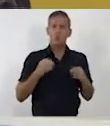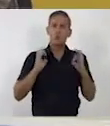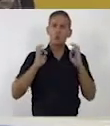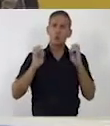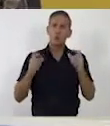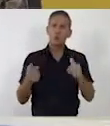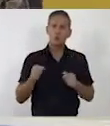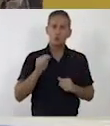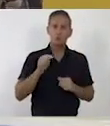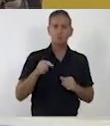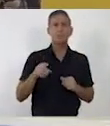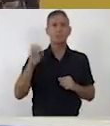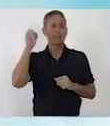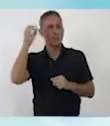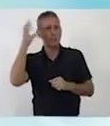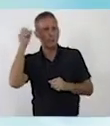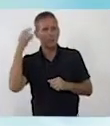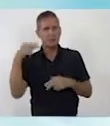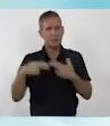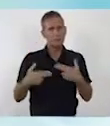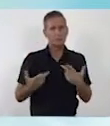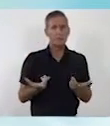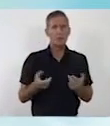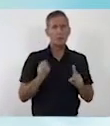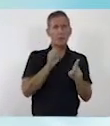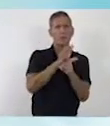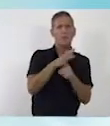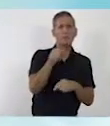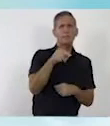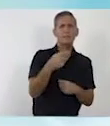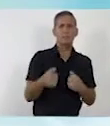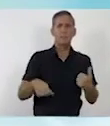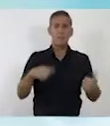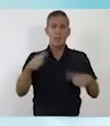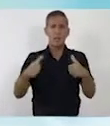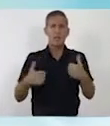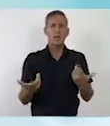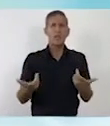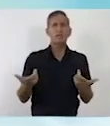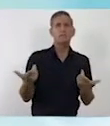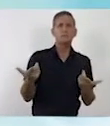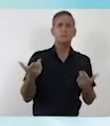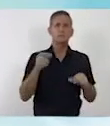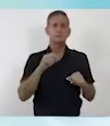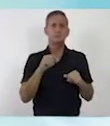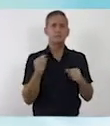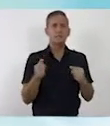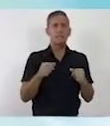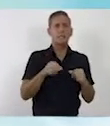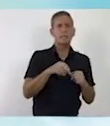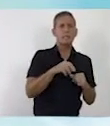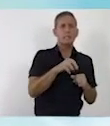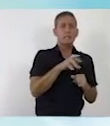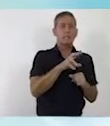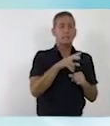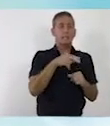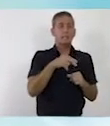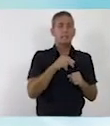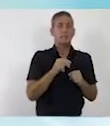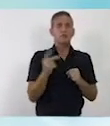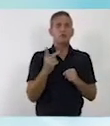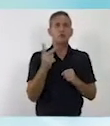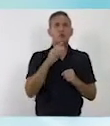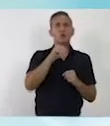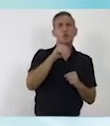resultado de un experimento realizado. Y partimos para ello de la reacción entre el dihidrógeno y el dicloro para producir 2 moles de